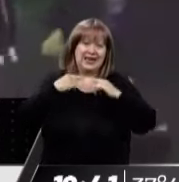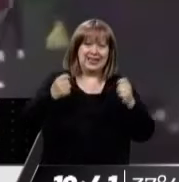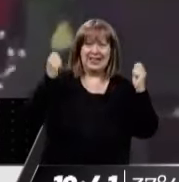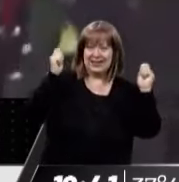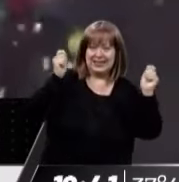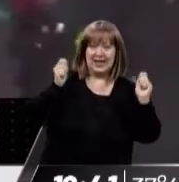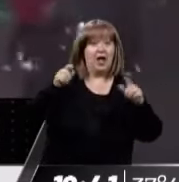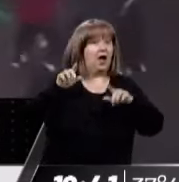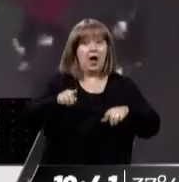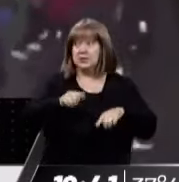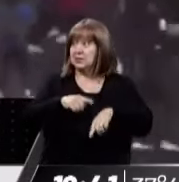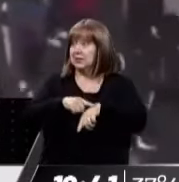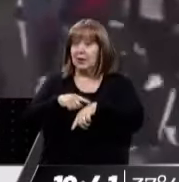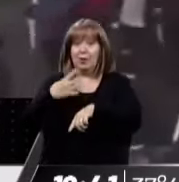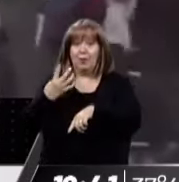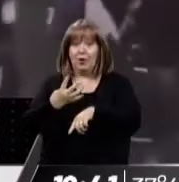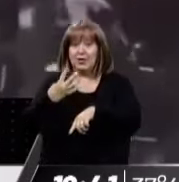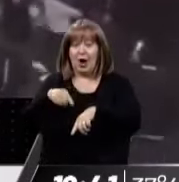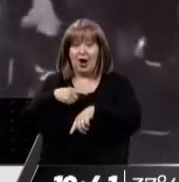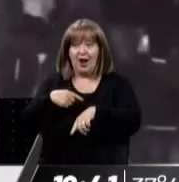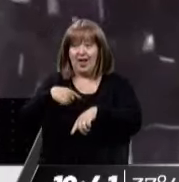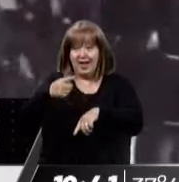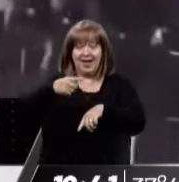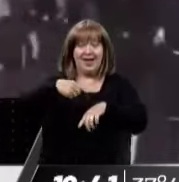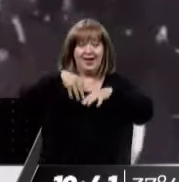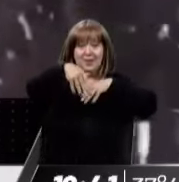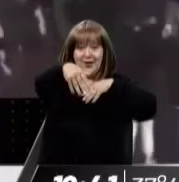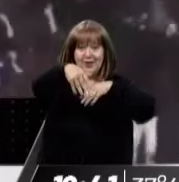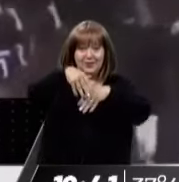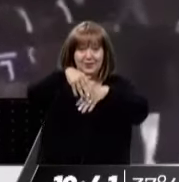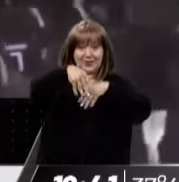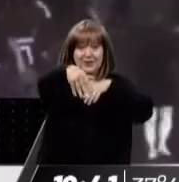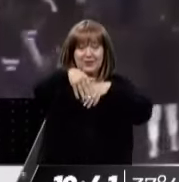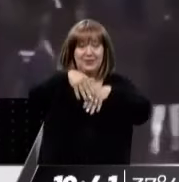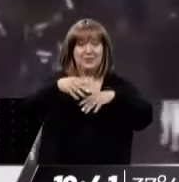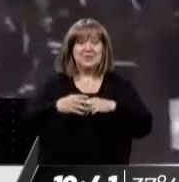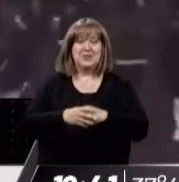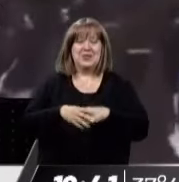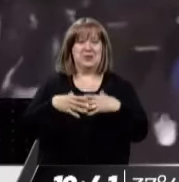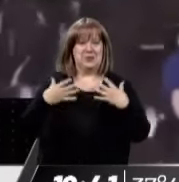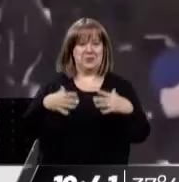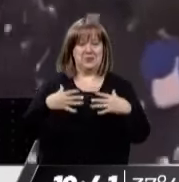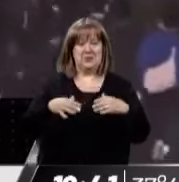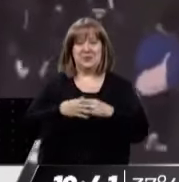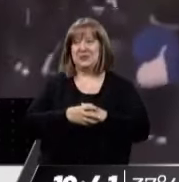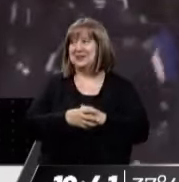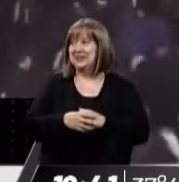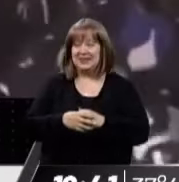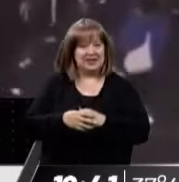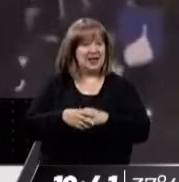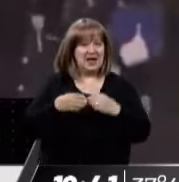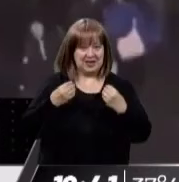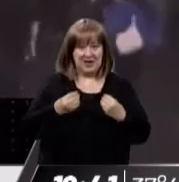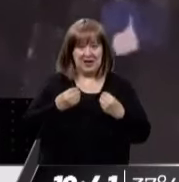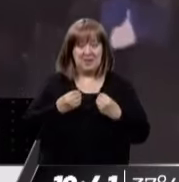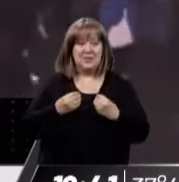la noche? Así estuvieron todo el día. Así estuvieron. Cambió 203 veces. Bueno, pará,